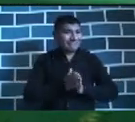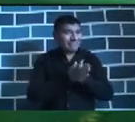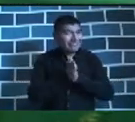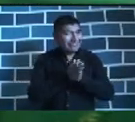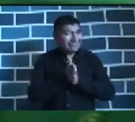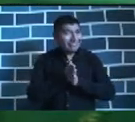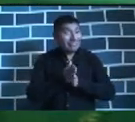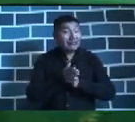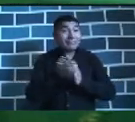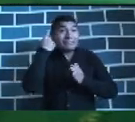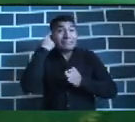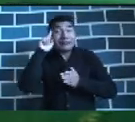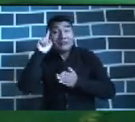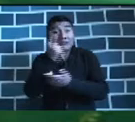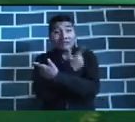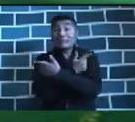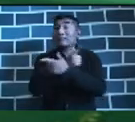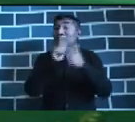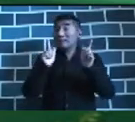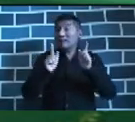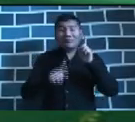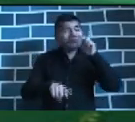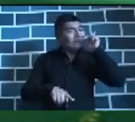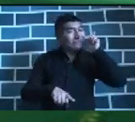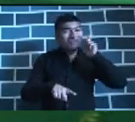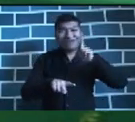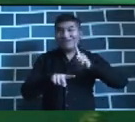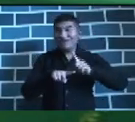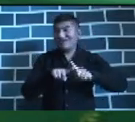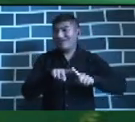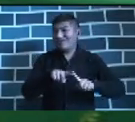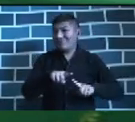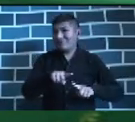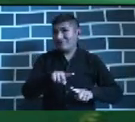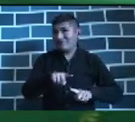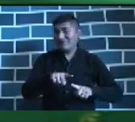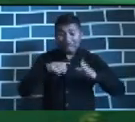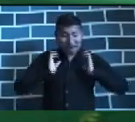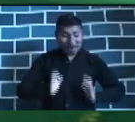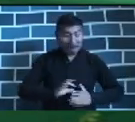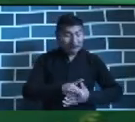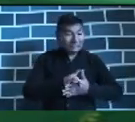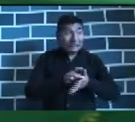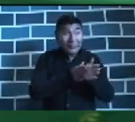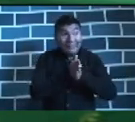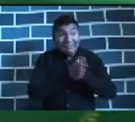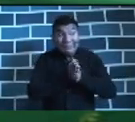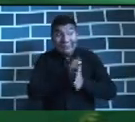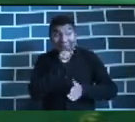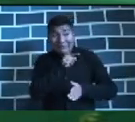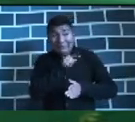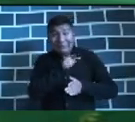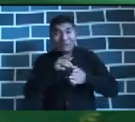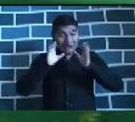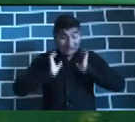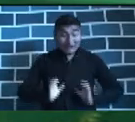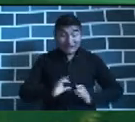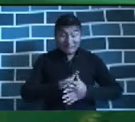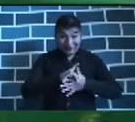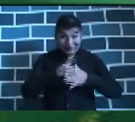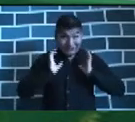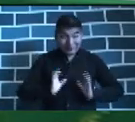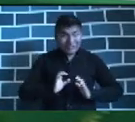para ser libres no podemos hacer lo que quiere la carne porque la carne